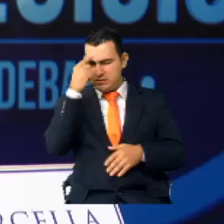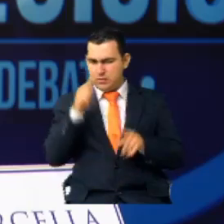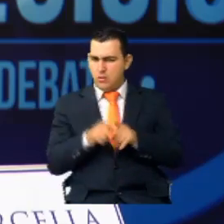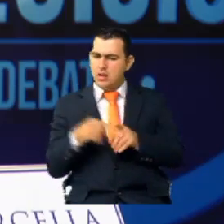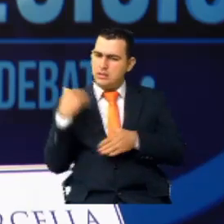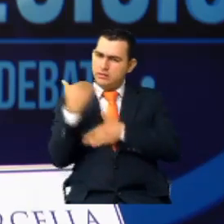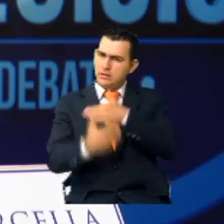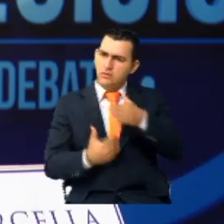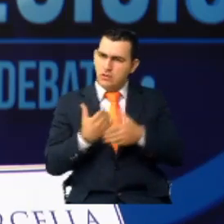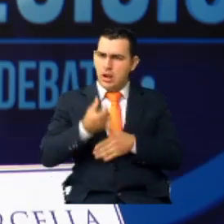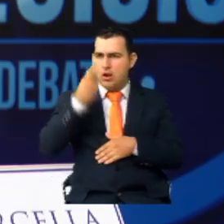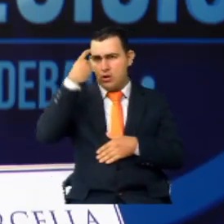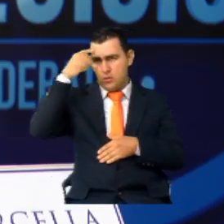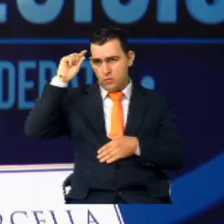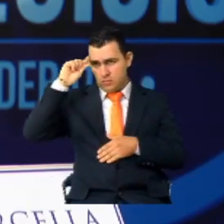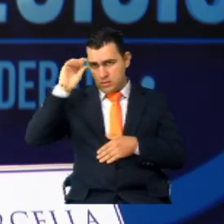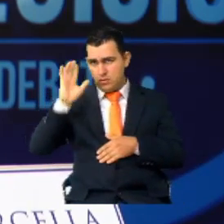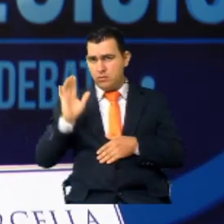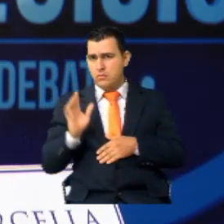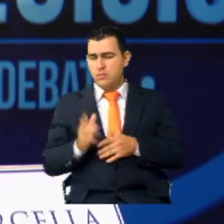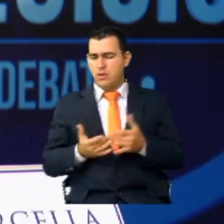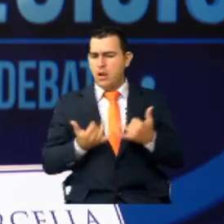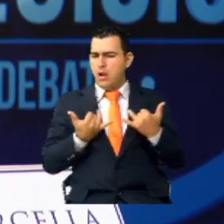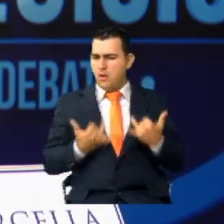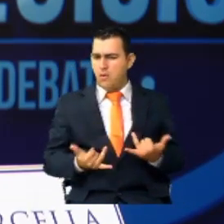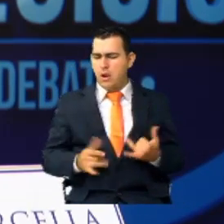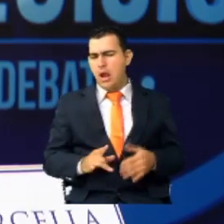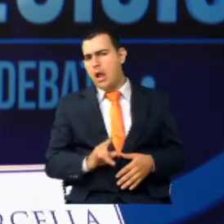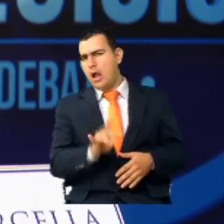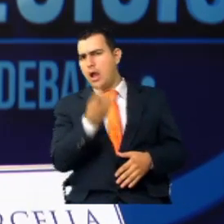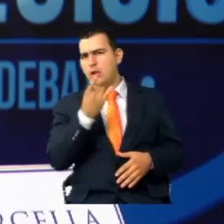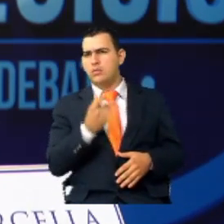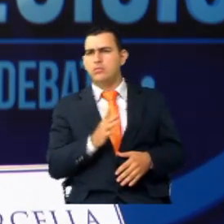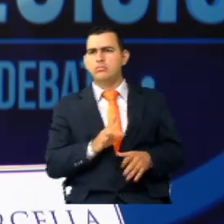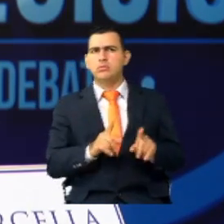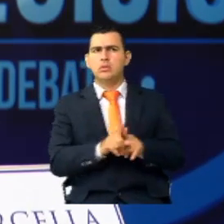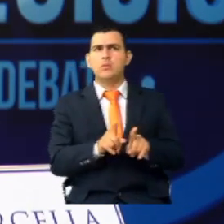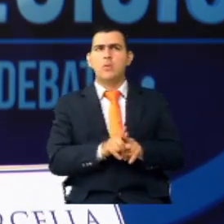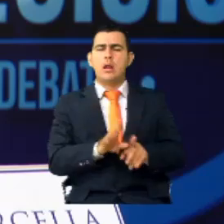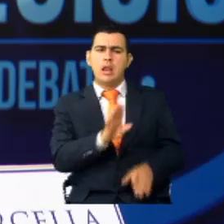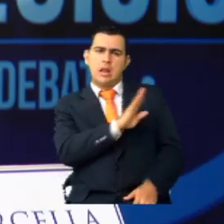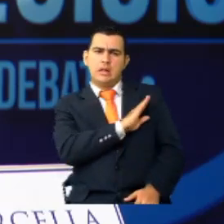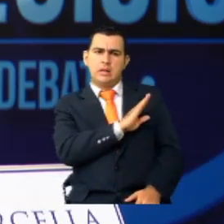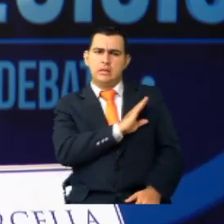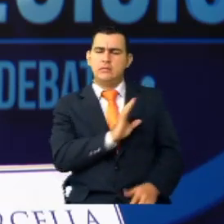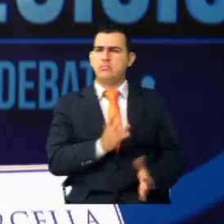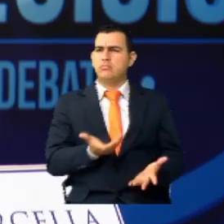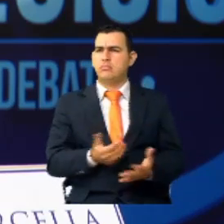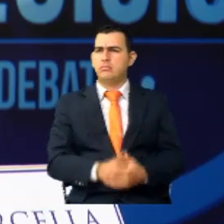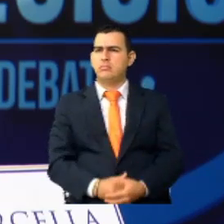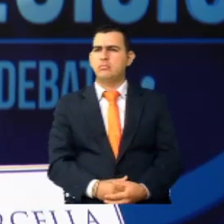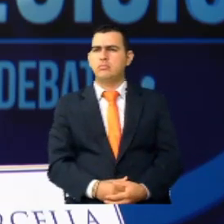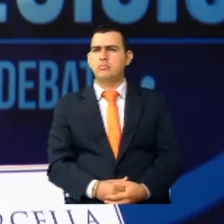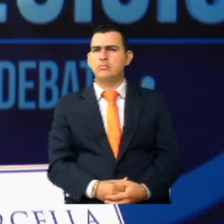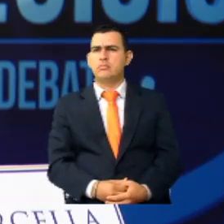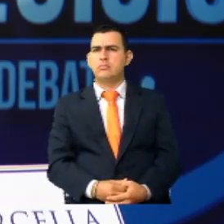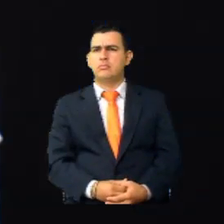un programa de gobierno en el caso eventual de que usted sea elegida como alcaldesa de Barranca Bermeja.